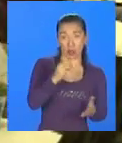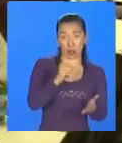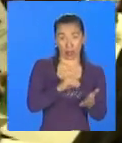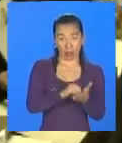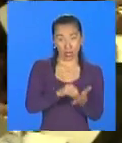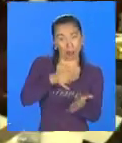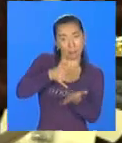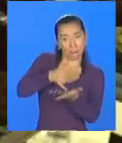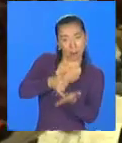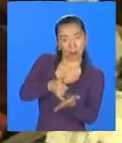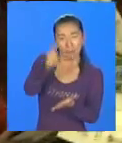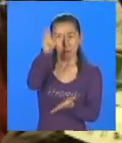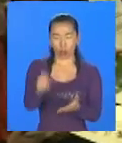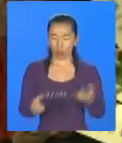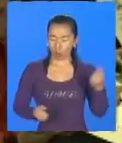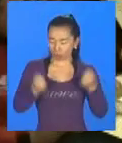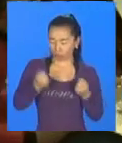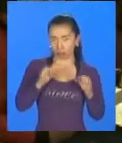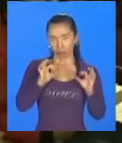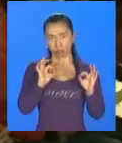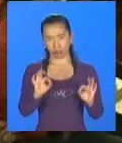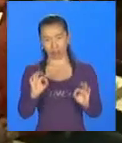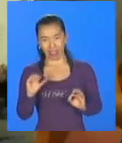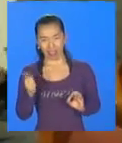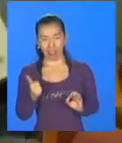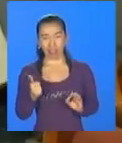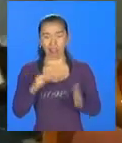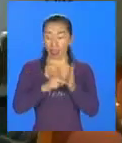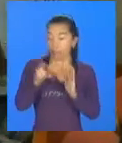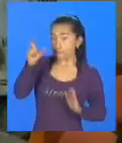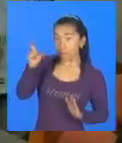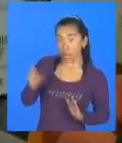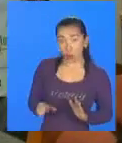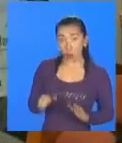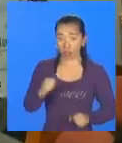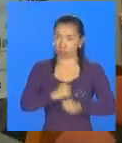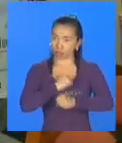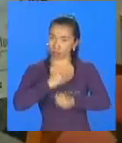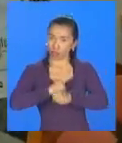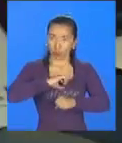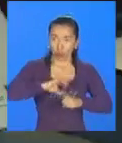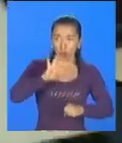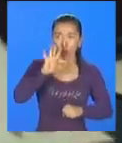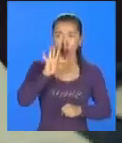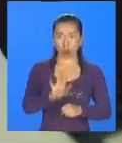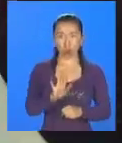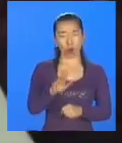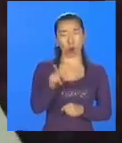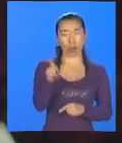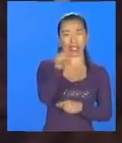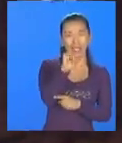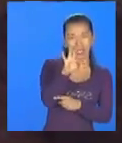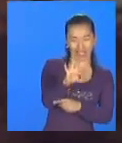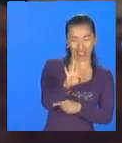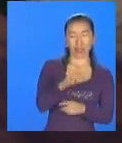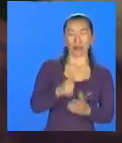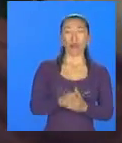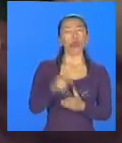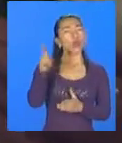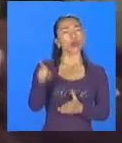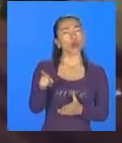al Operador 10, que reconoce la destacada labor de los conductores del Sistema Integrado de Transporte SITP. La ceremonia